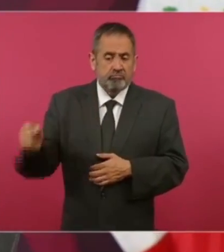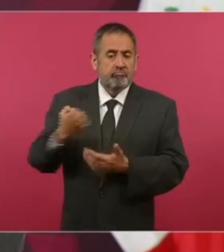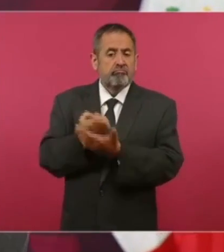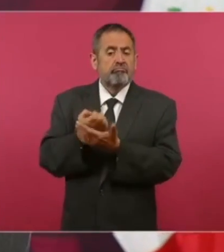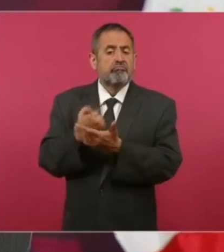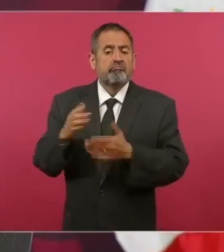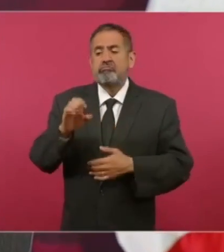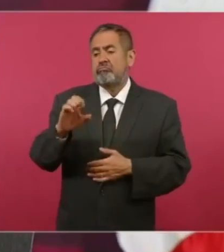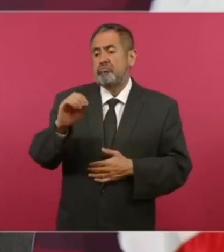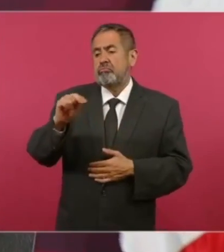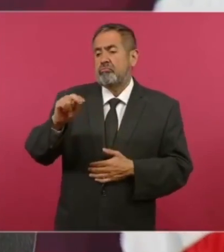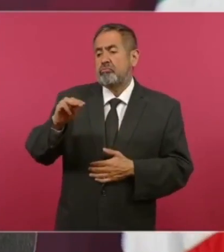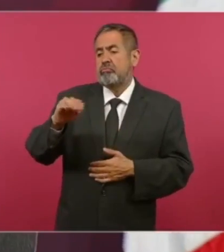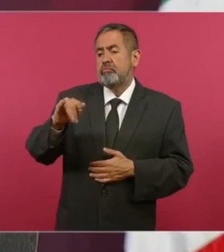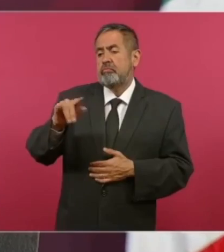economista,